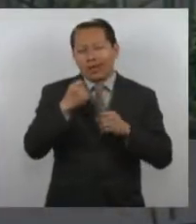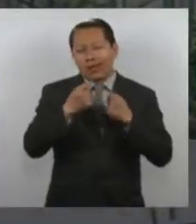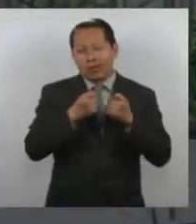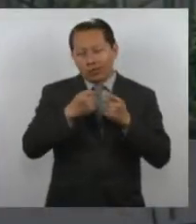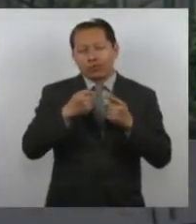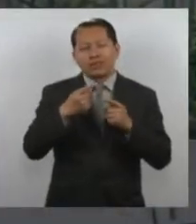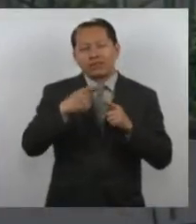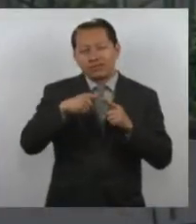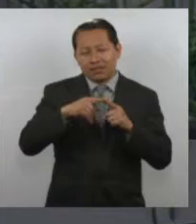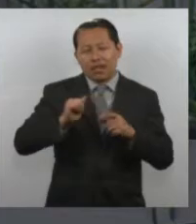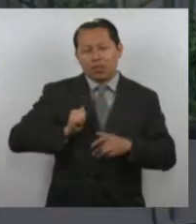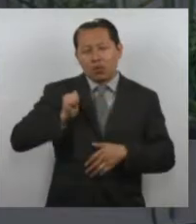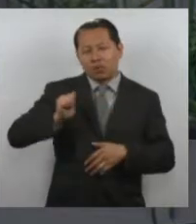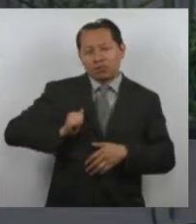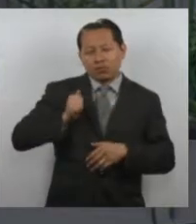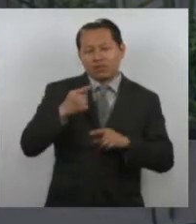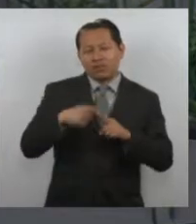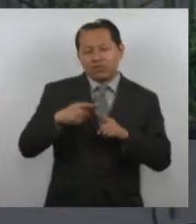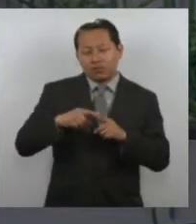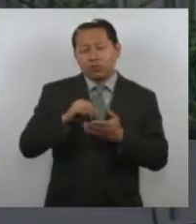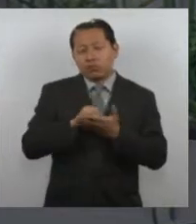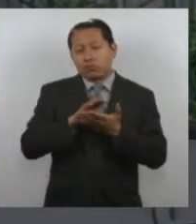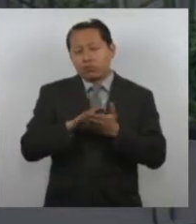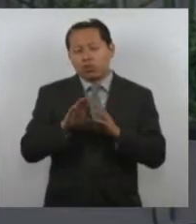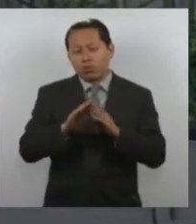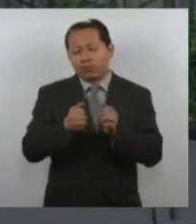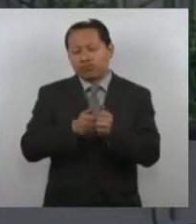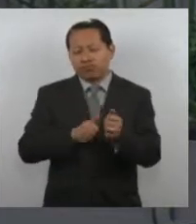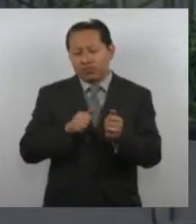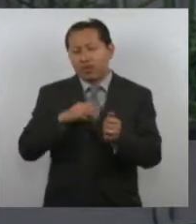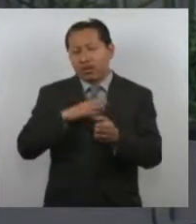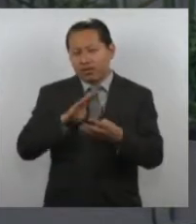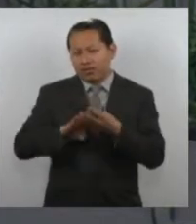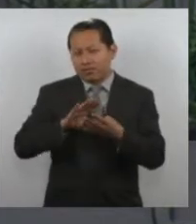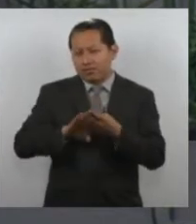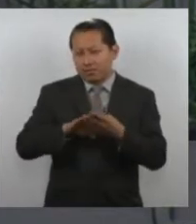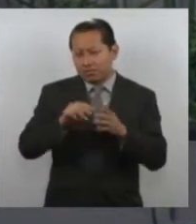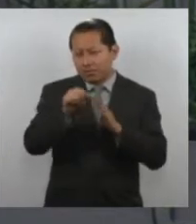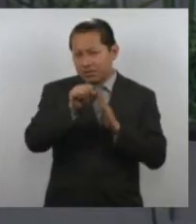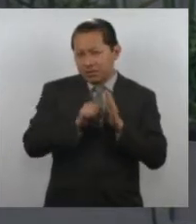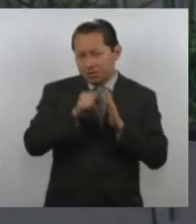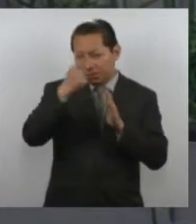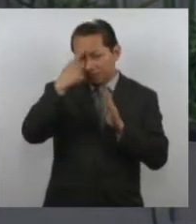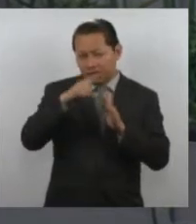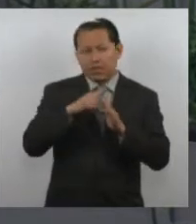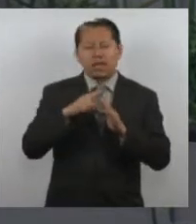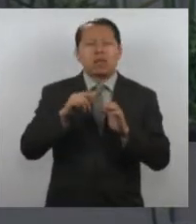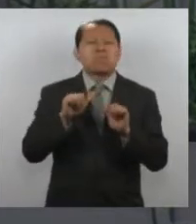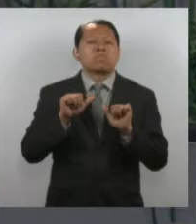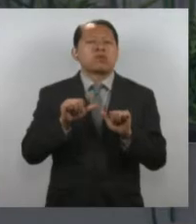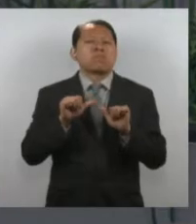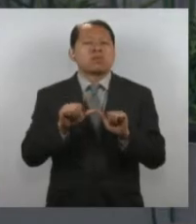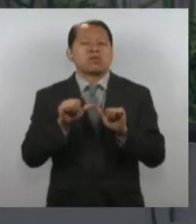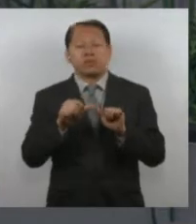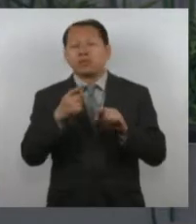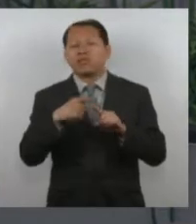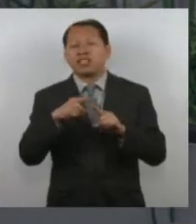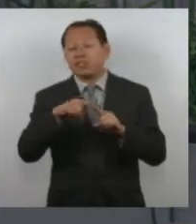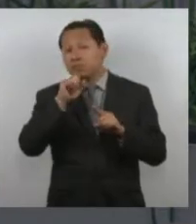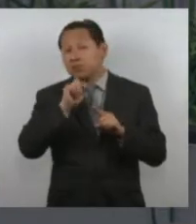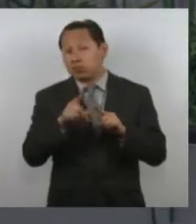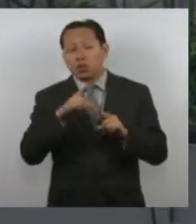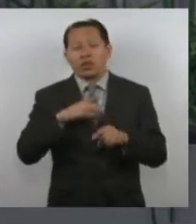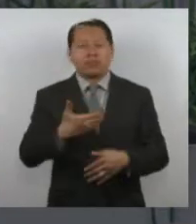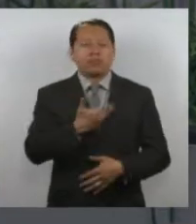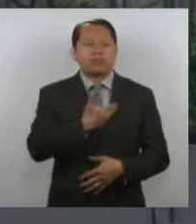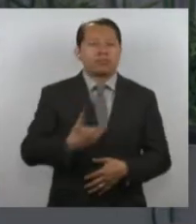han aprovechado los rezagos o las debilidades del sistema penal acusatorio para salir impunes. En este sentido, el Poder